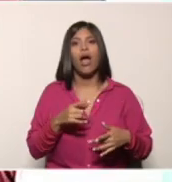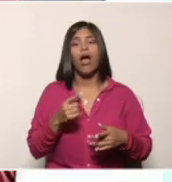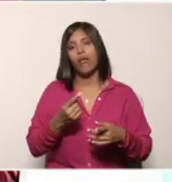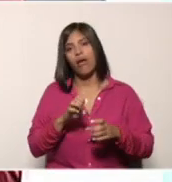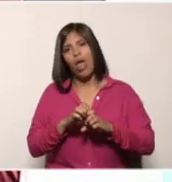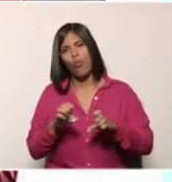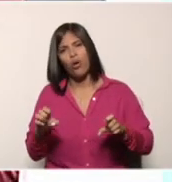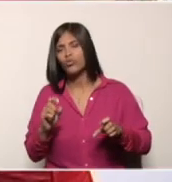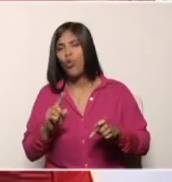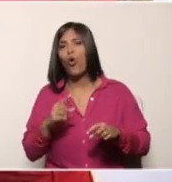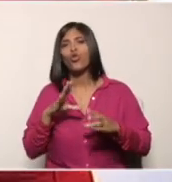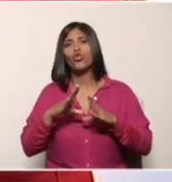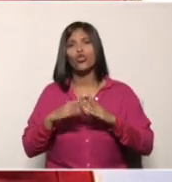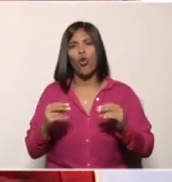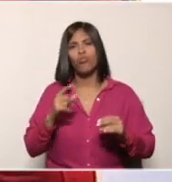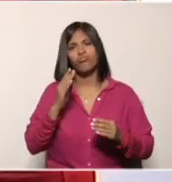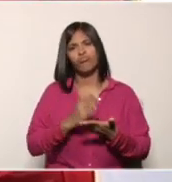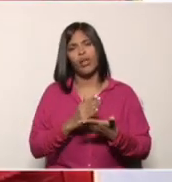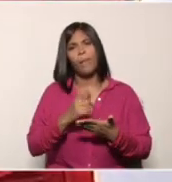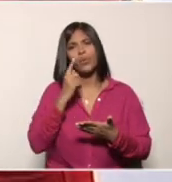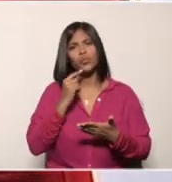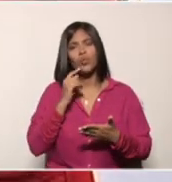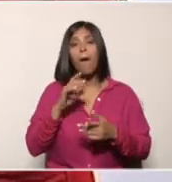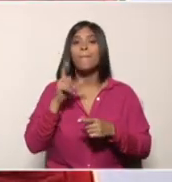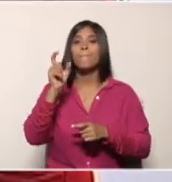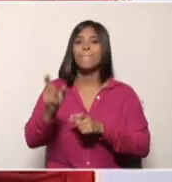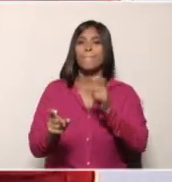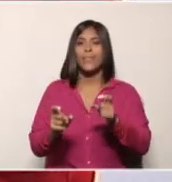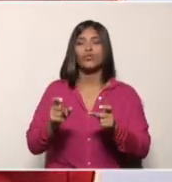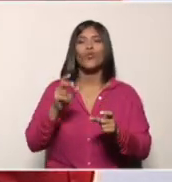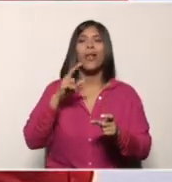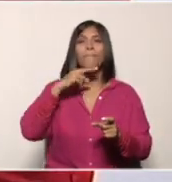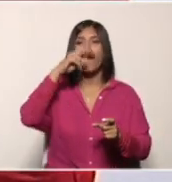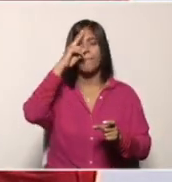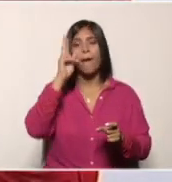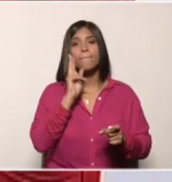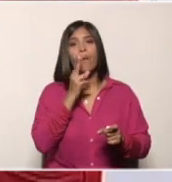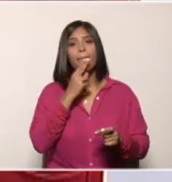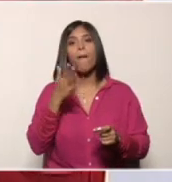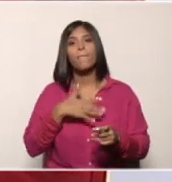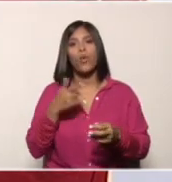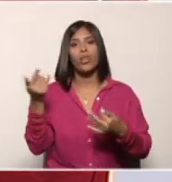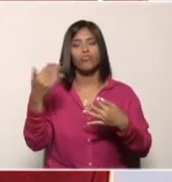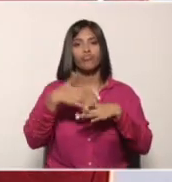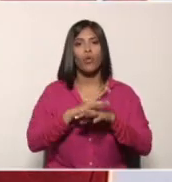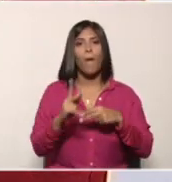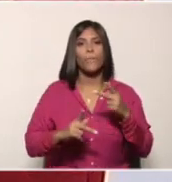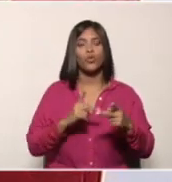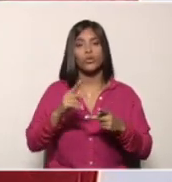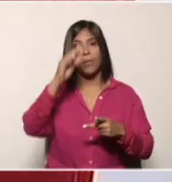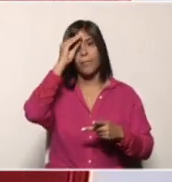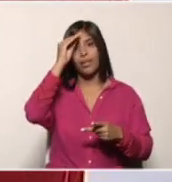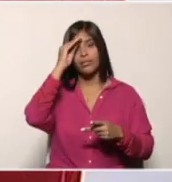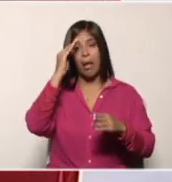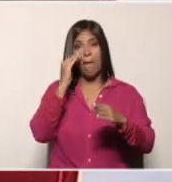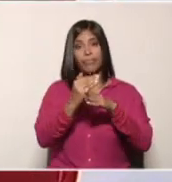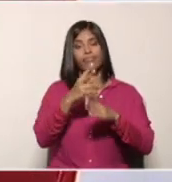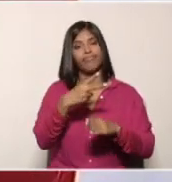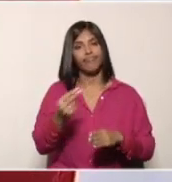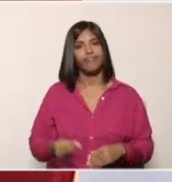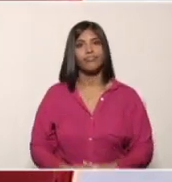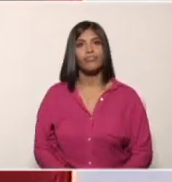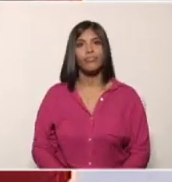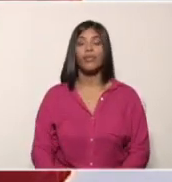que sea de una manera periódica, tanto para que el padre se involucre y para que el niño continúe ese proceso de aprendizaje y que no se detenga, ¿cierto? Así es, y